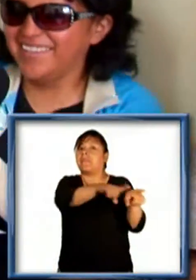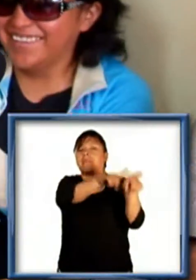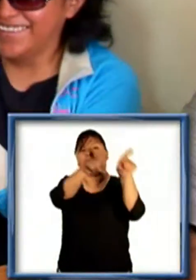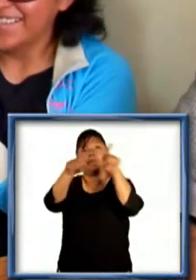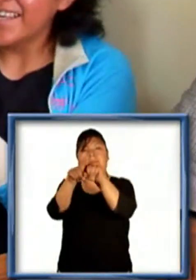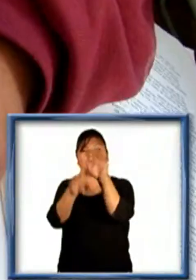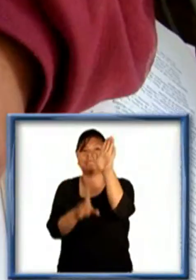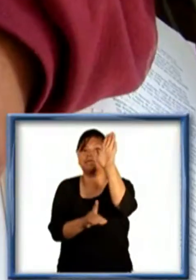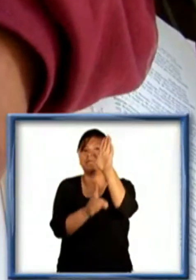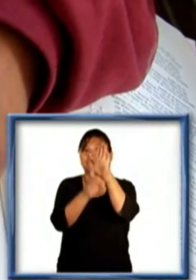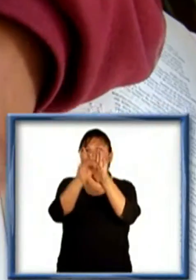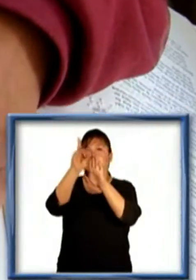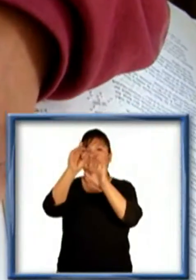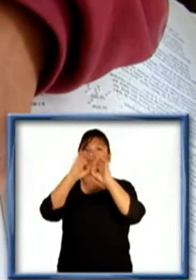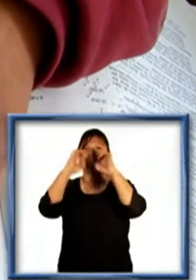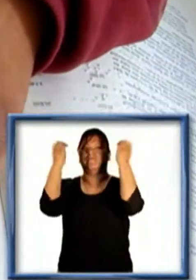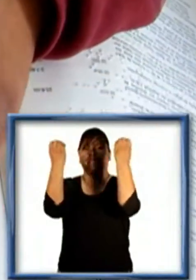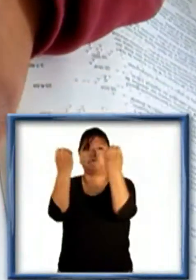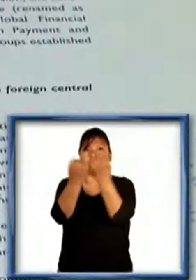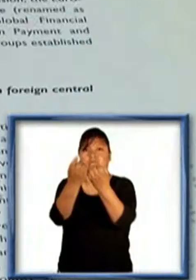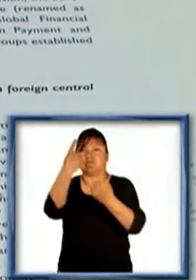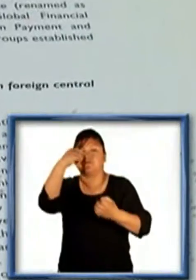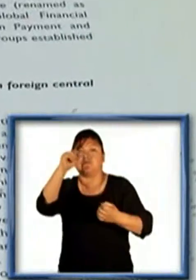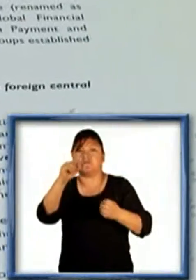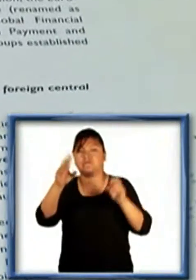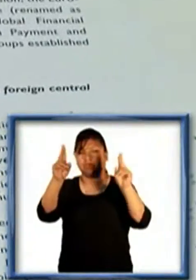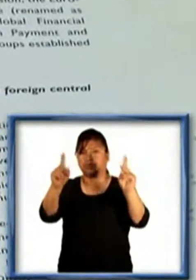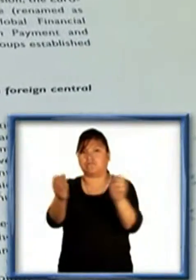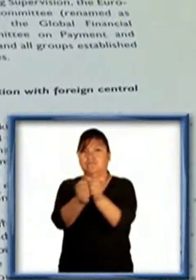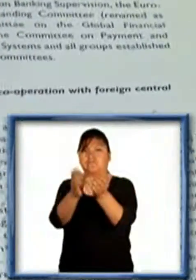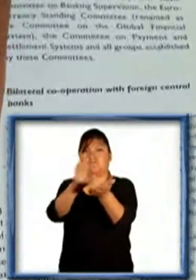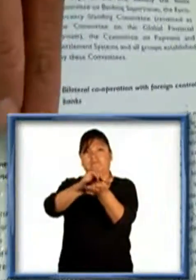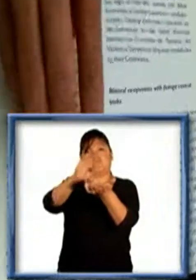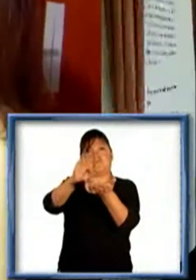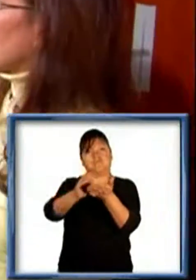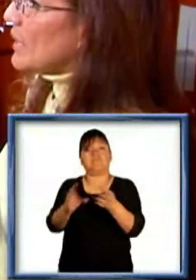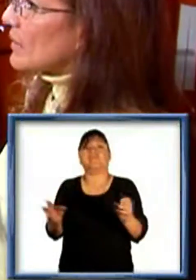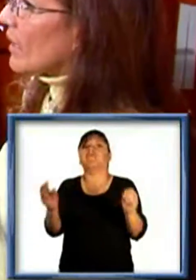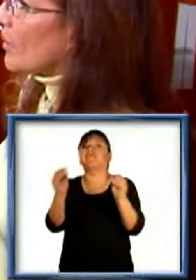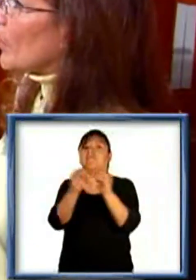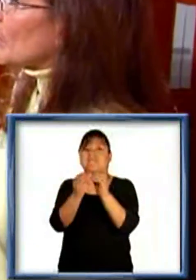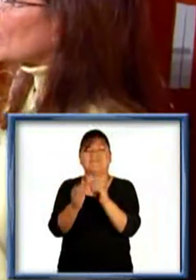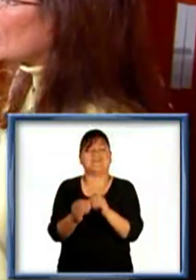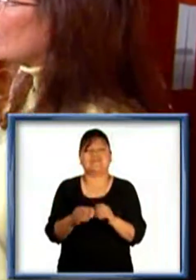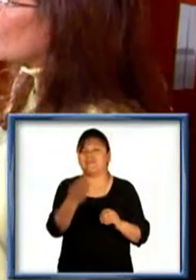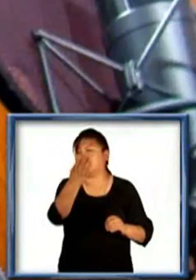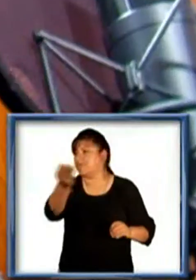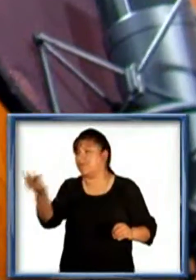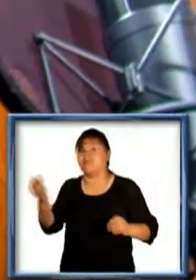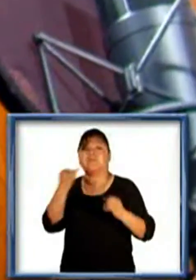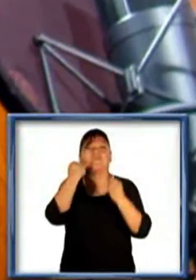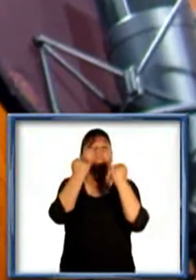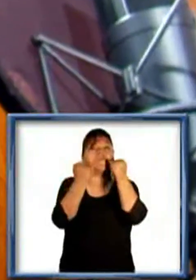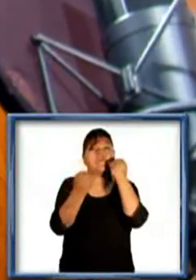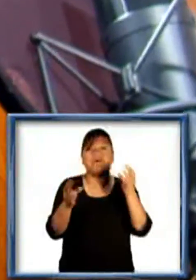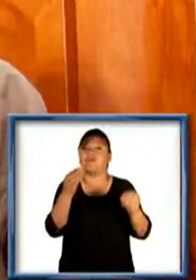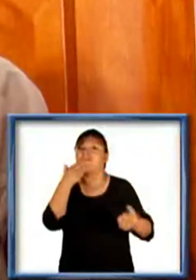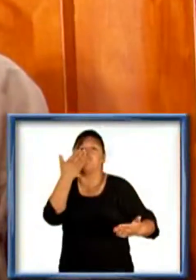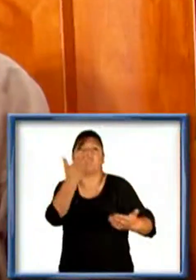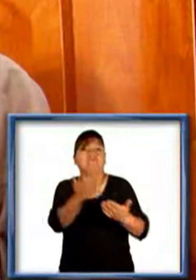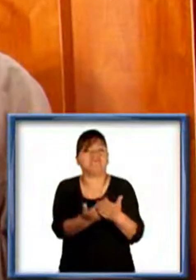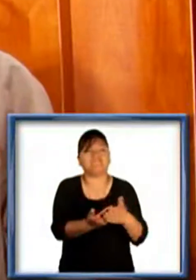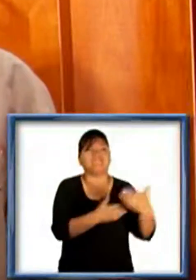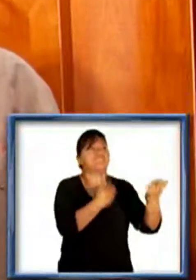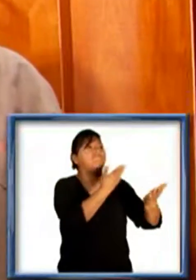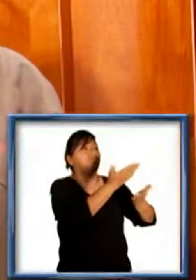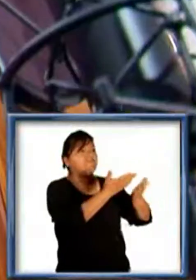También ha desarrollado cursos específicos para personas con discapacidad, además de materiales informativos y educativos para el buen trato a